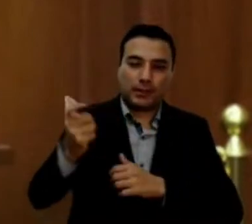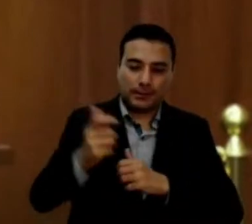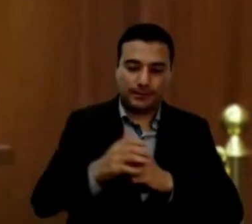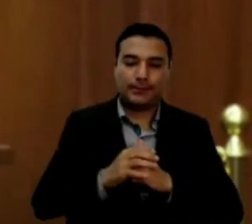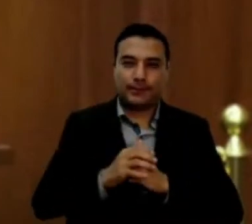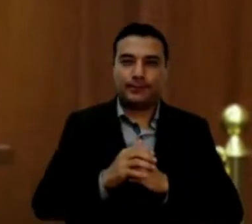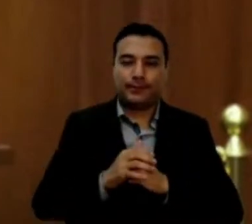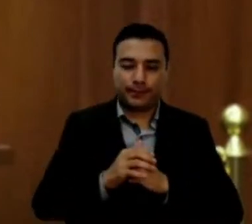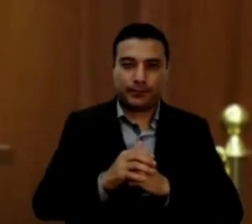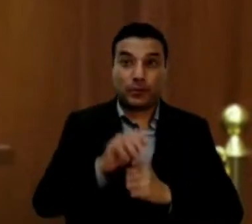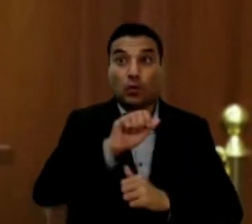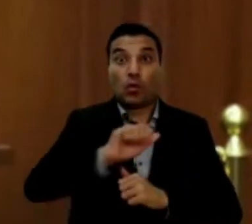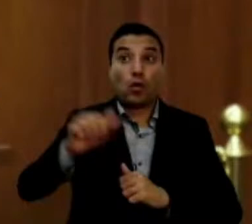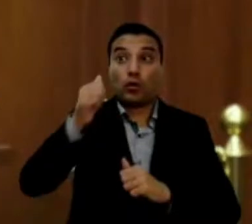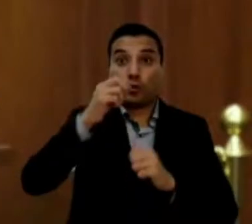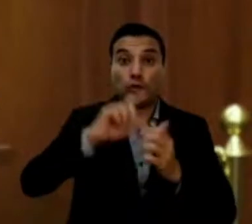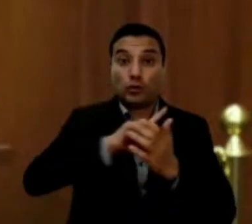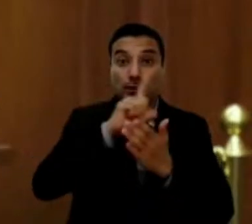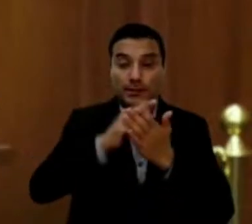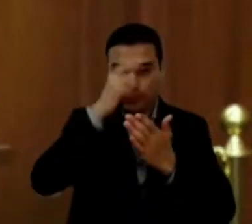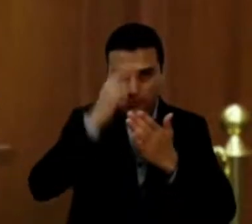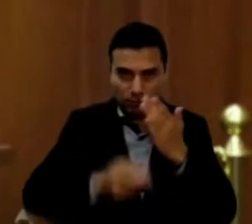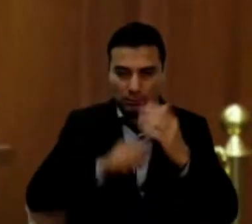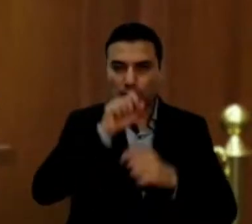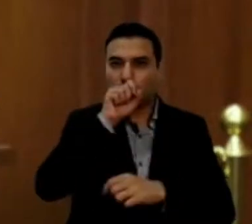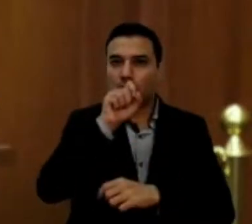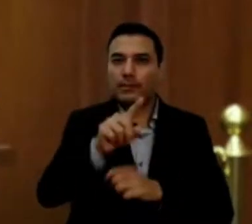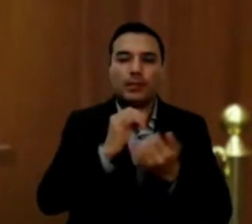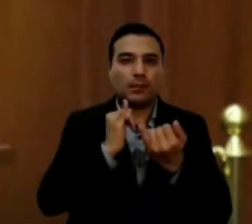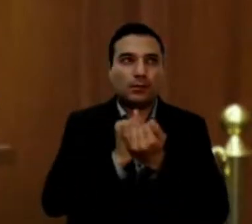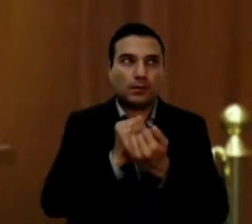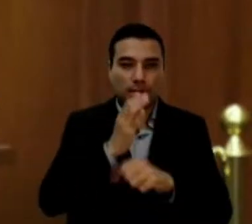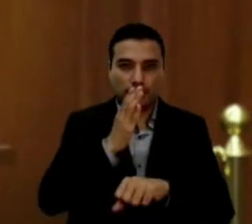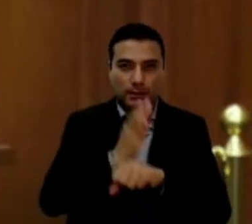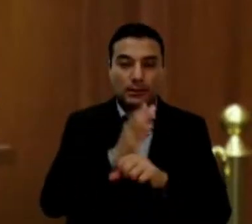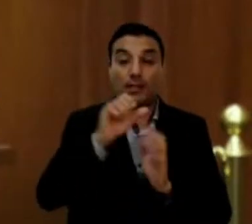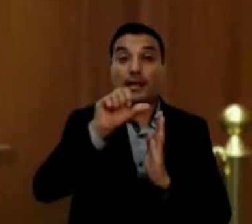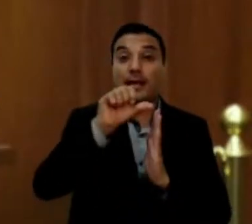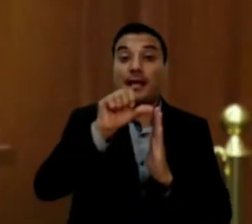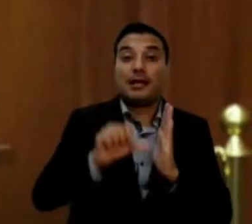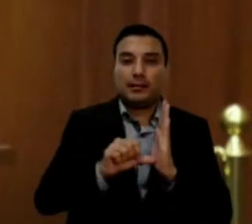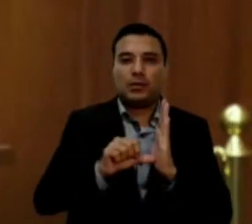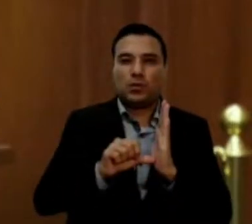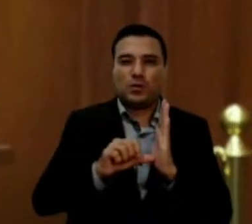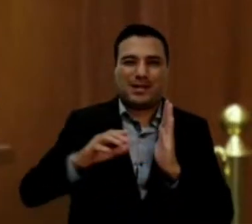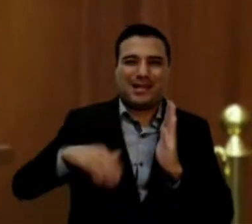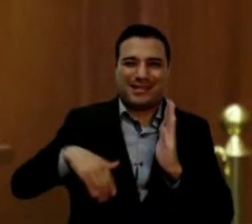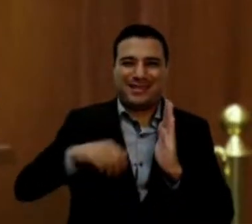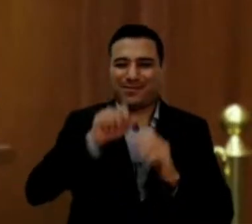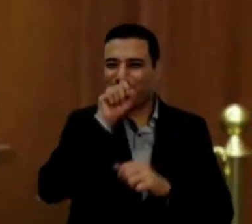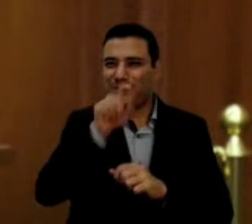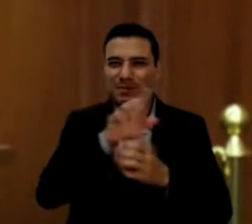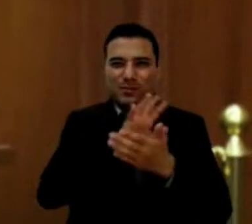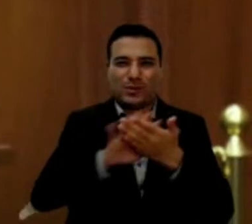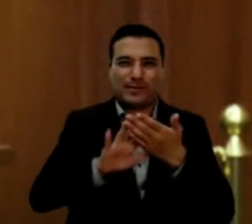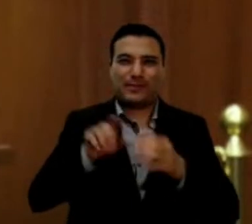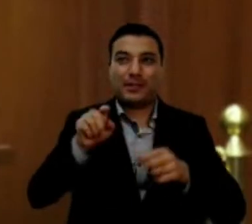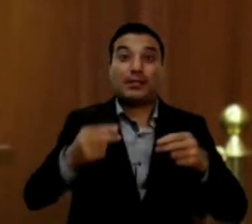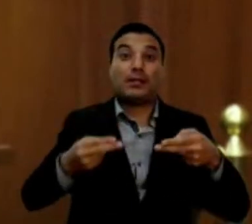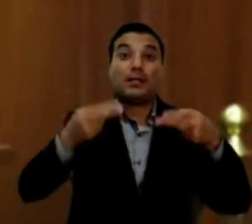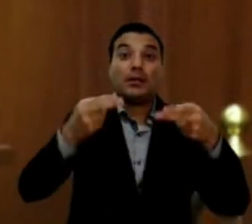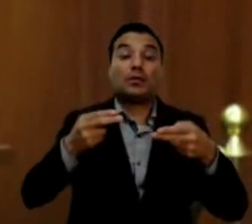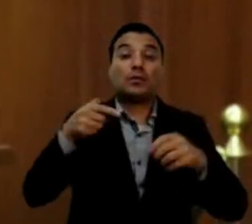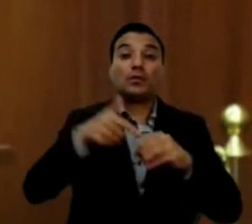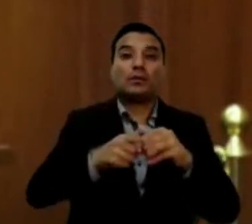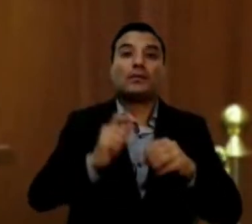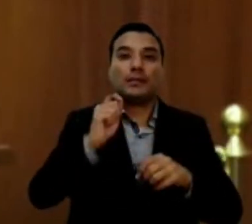comisión de otros delitos. En observancia del artículo y fracción citada, la estación de servicio de venta de gasolina es una